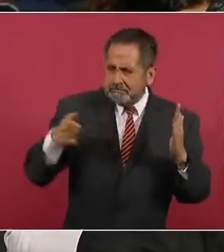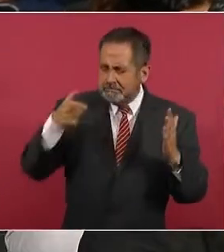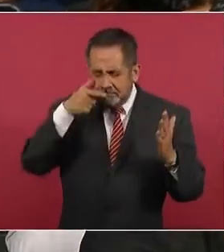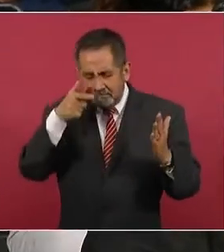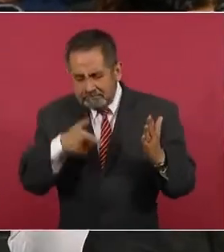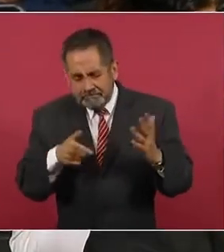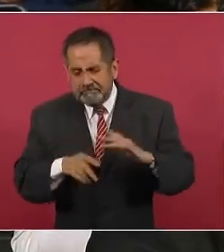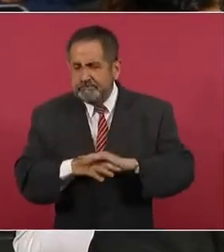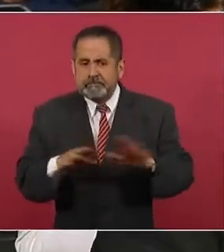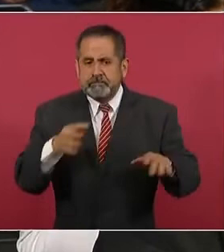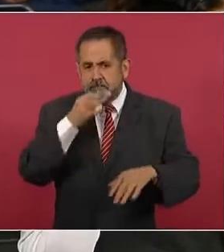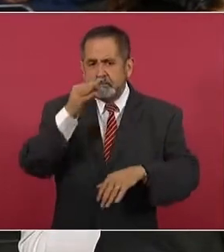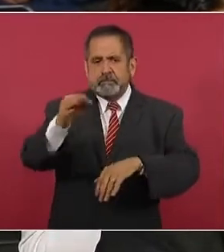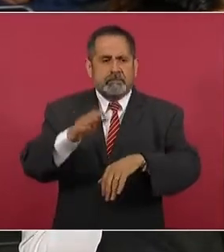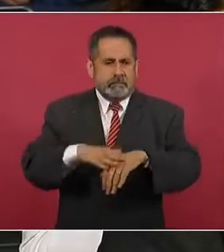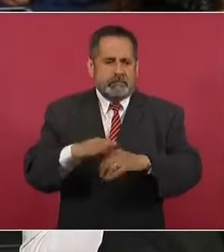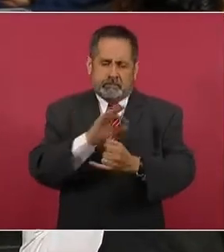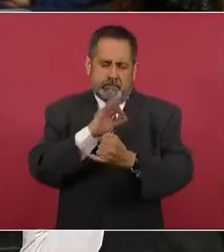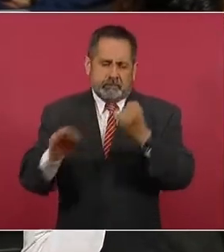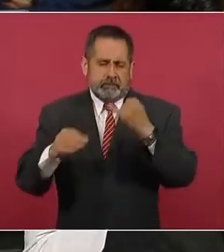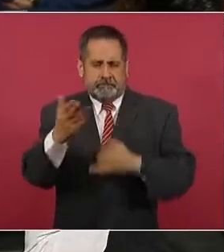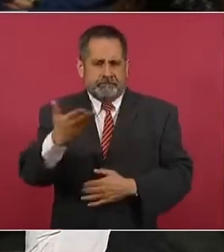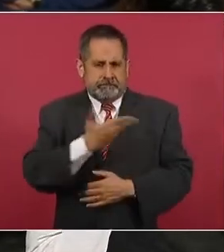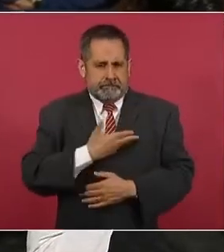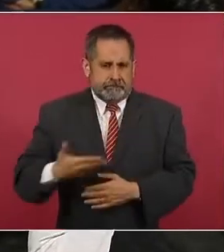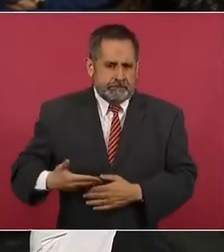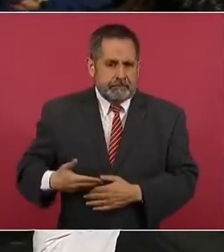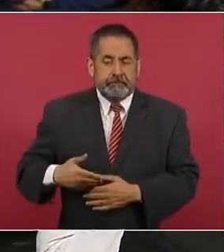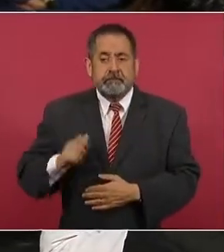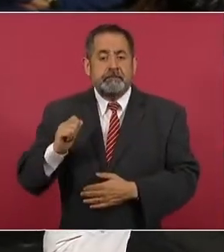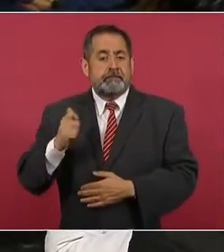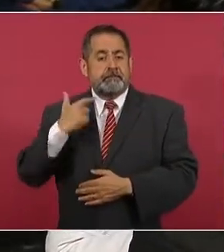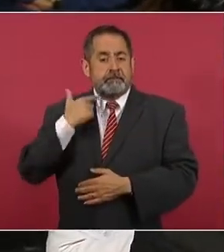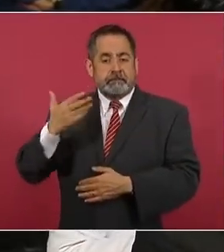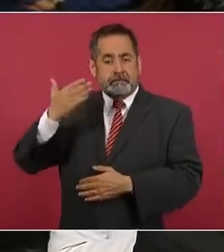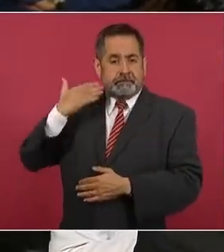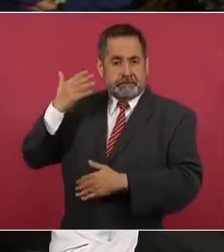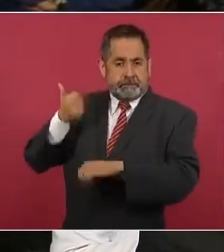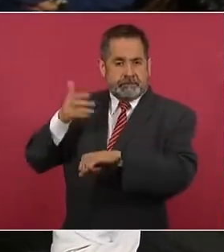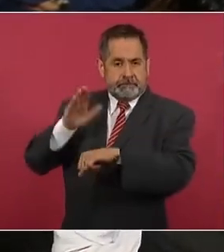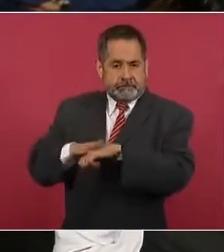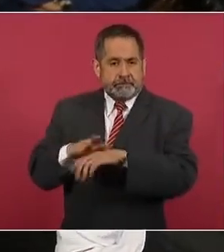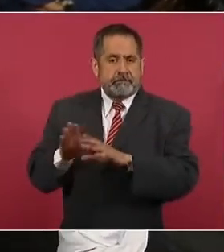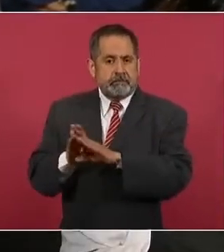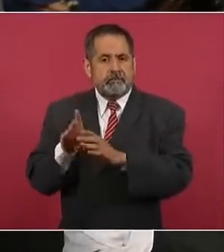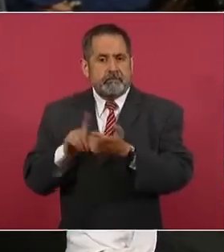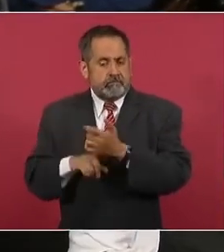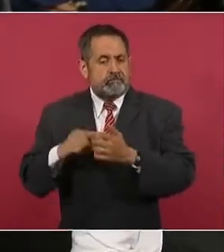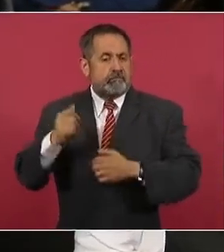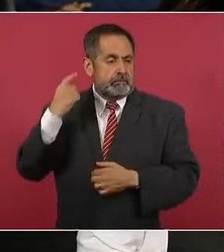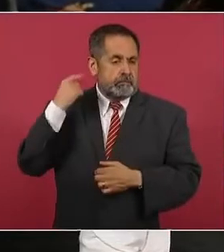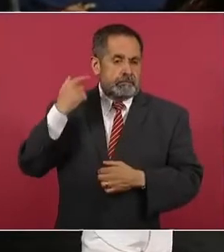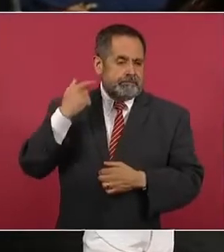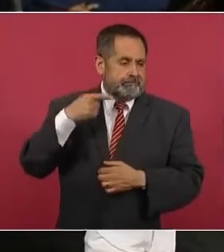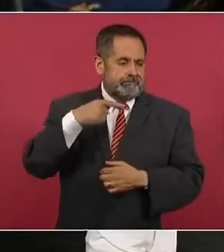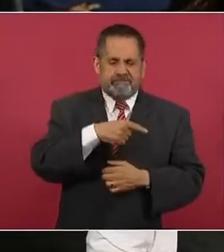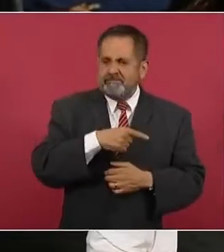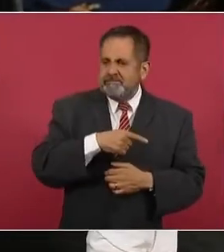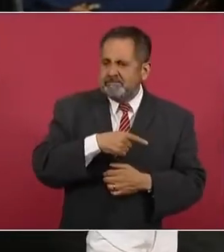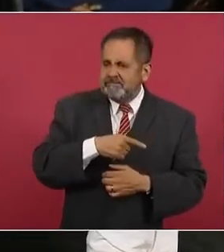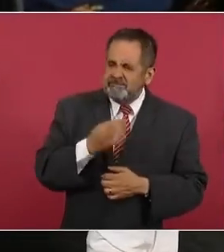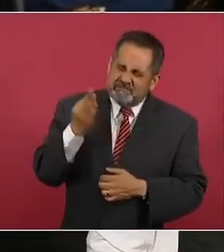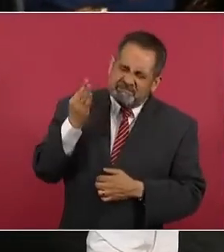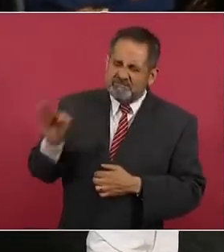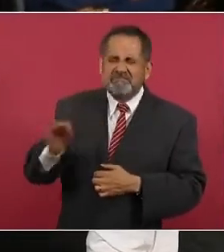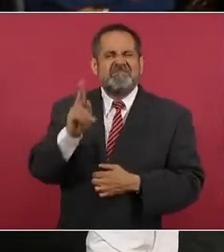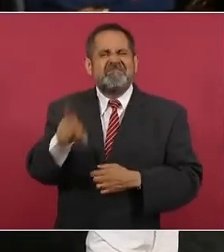falsa, y decirle, presidente, finalmente que ha habido administraciones, así como han traicionado en el